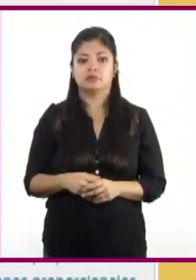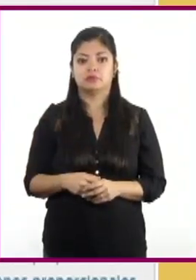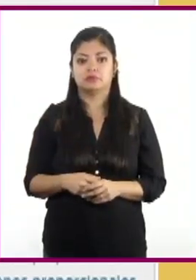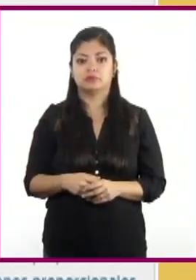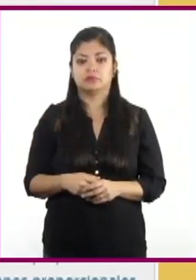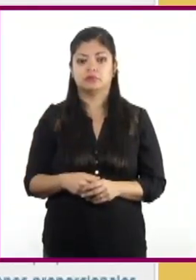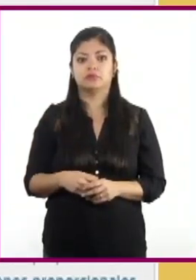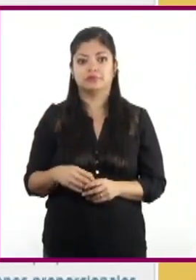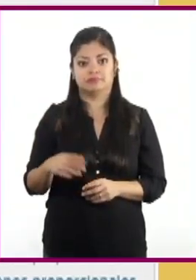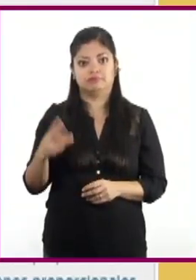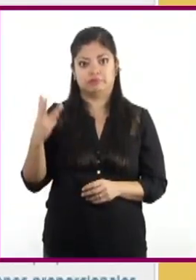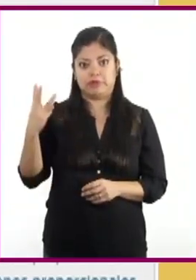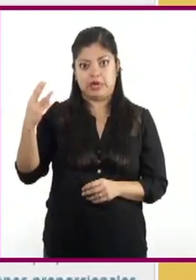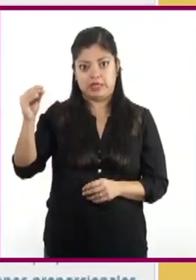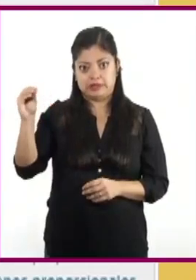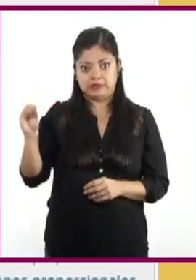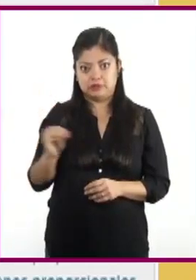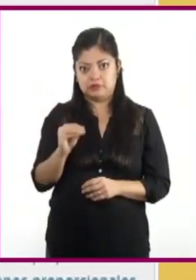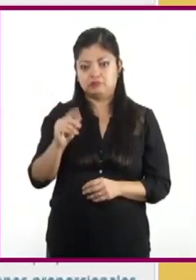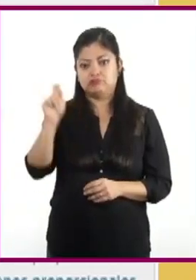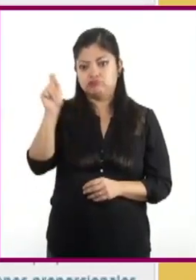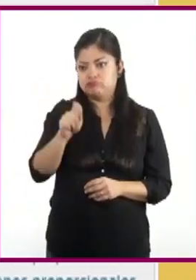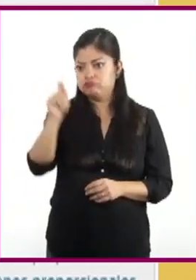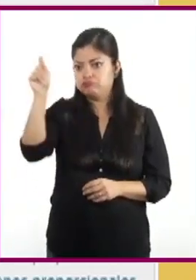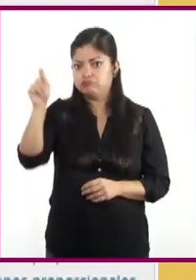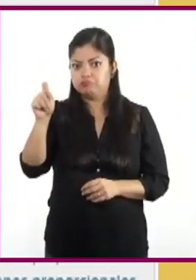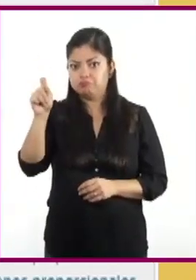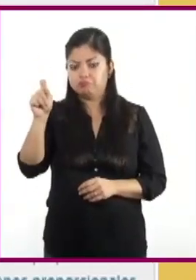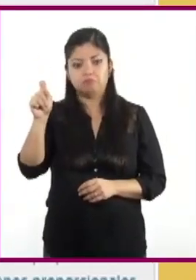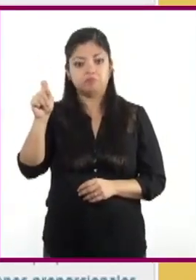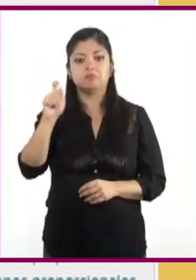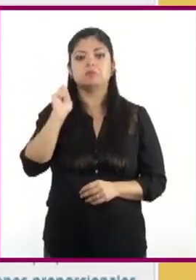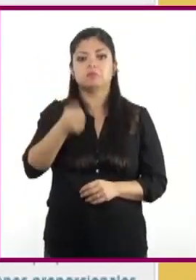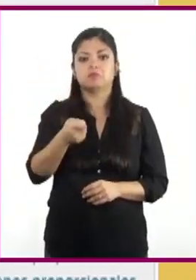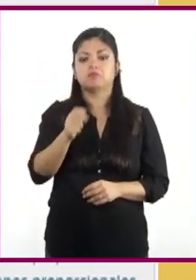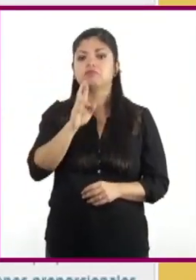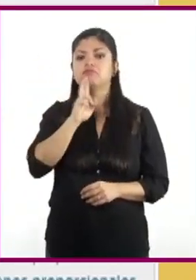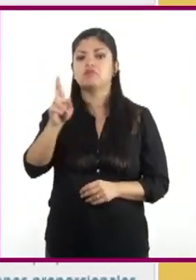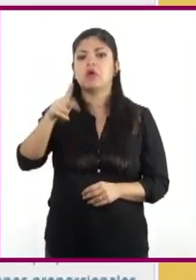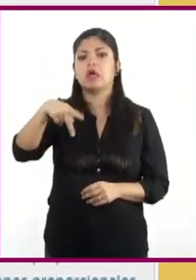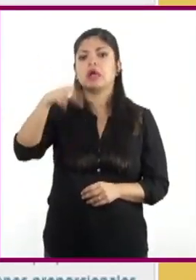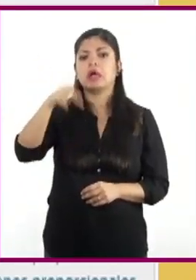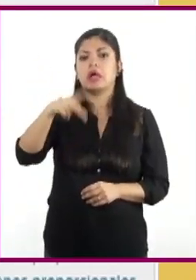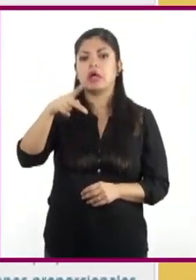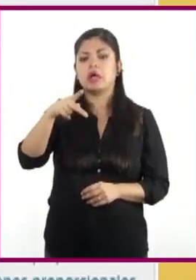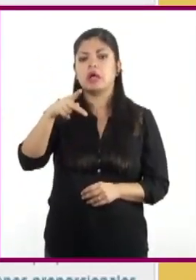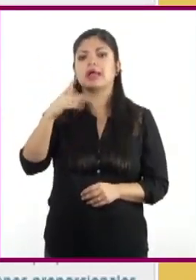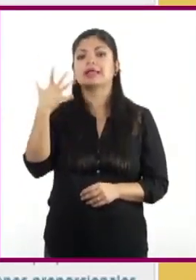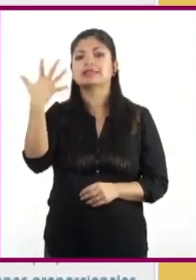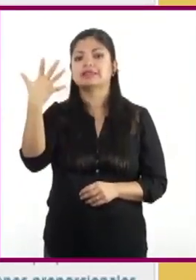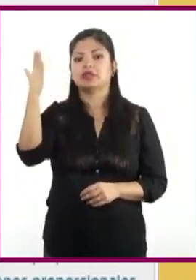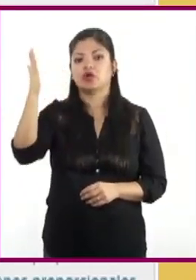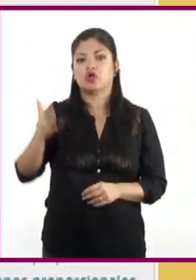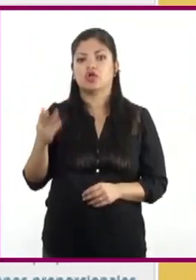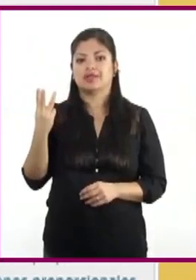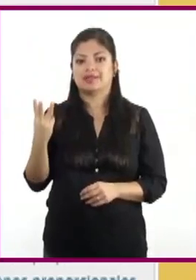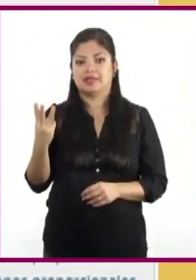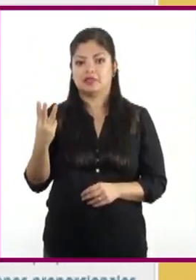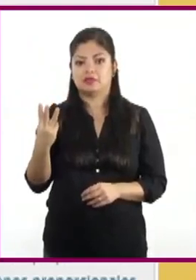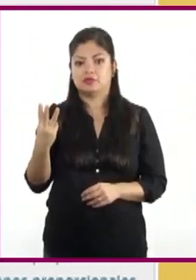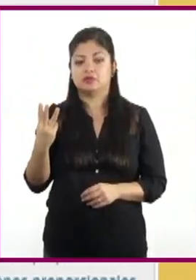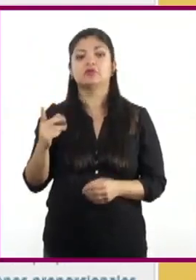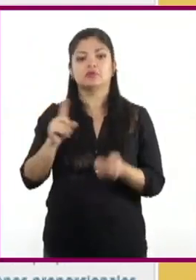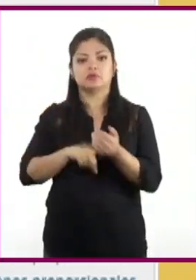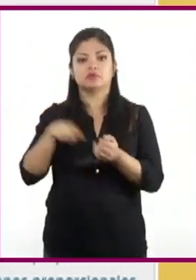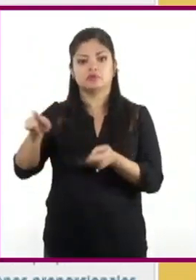entre 3, este 3 se cancela con este 3, y obtengo que k es igual a 5 tercios. De modo que la